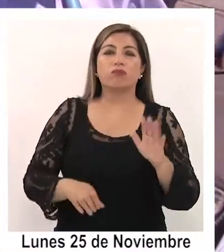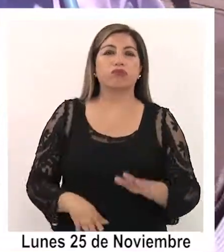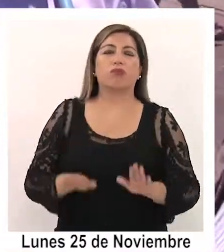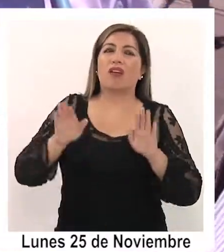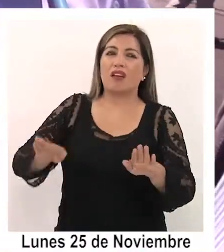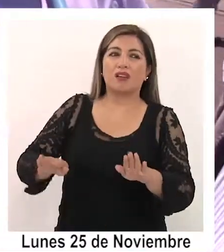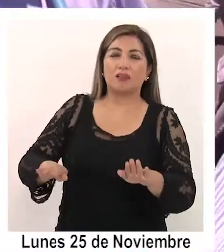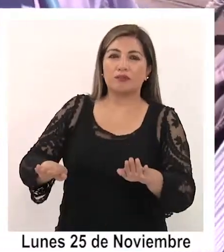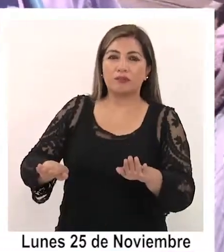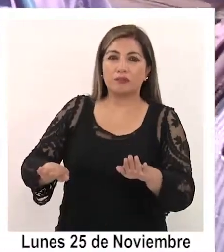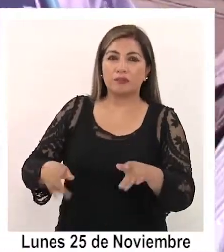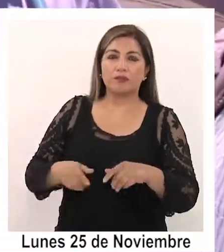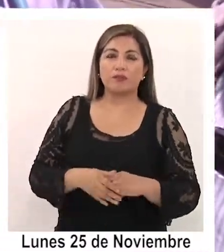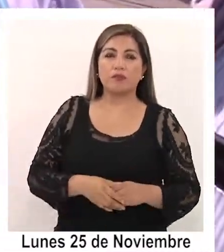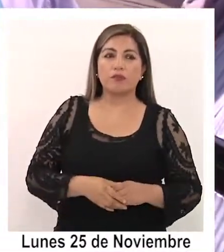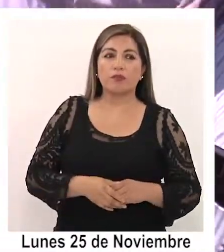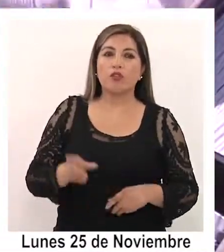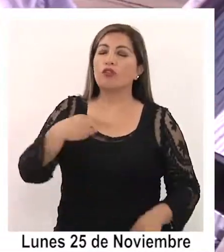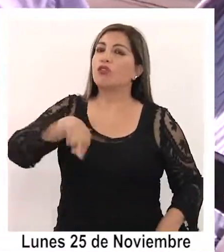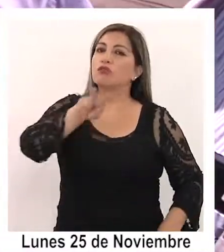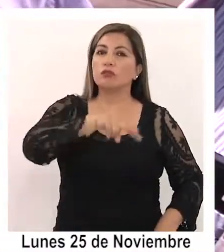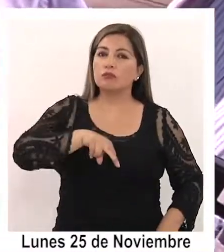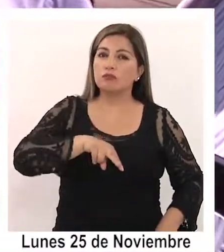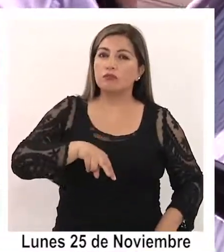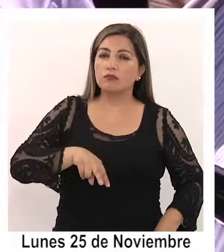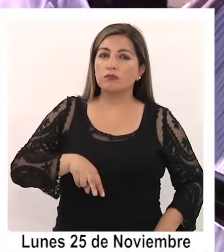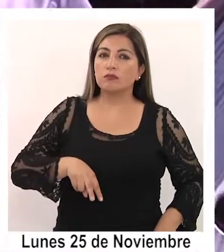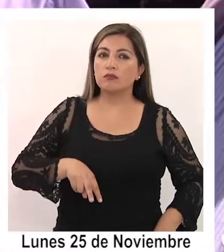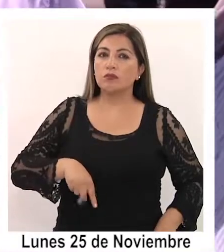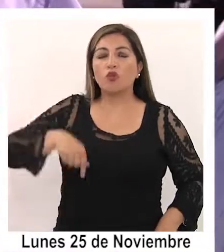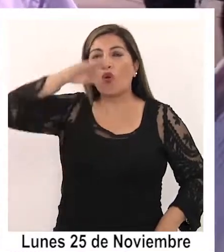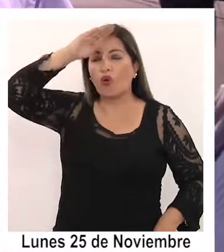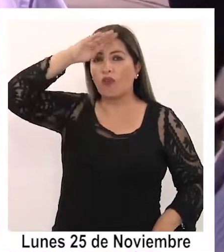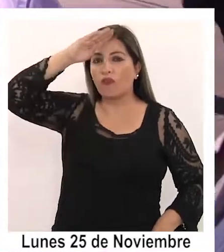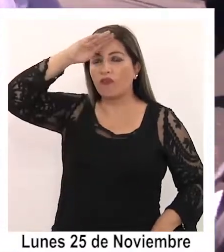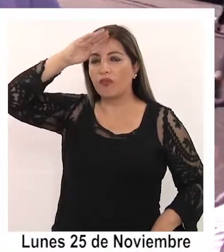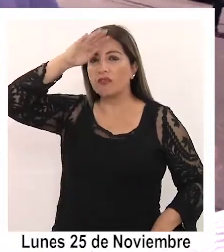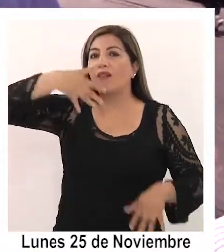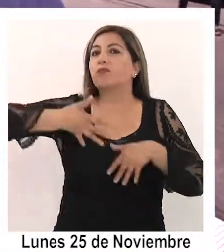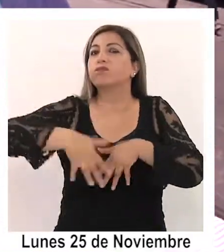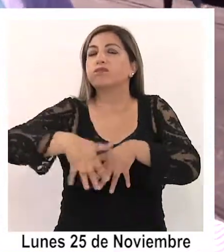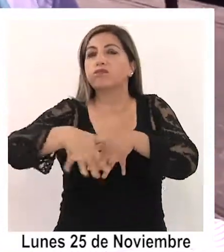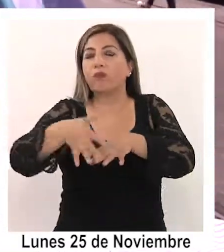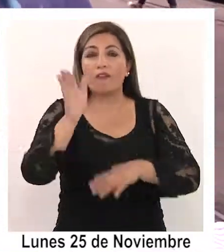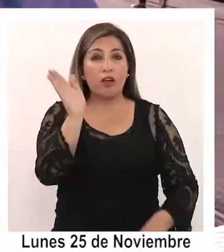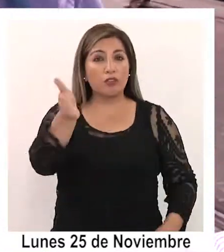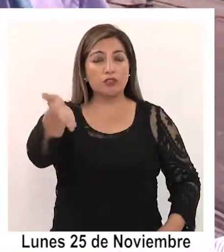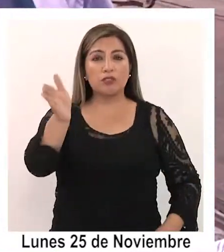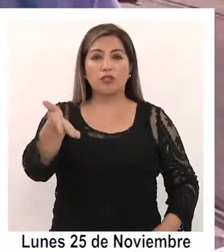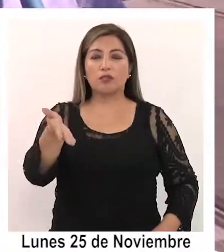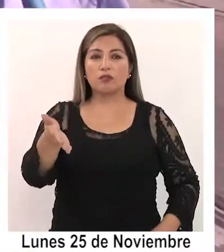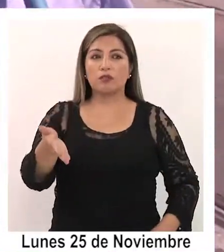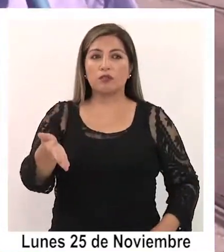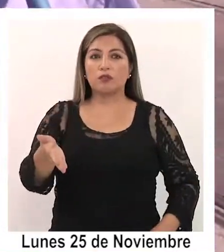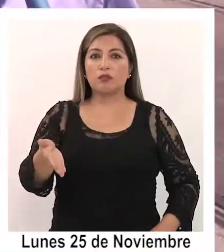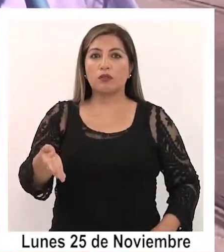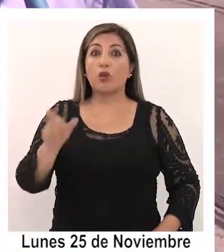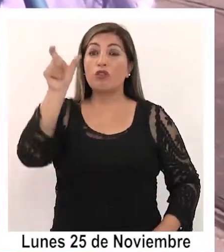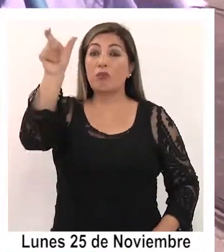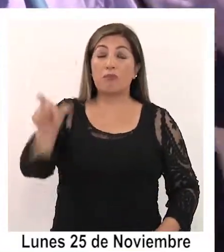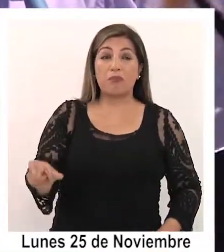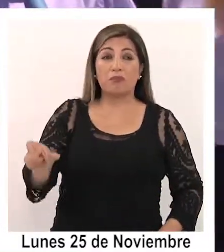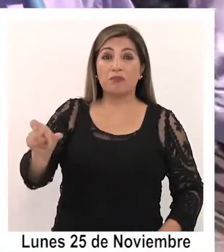calles. En ese sentido estamos todos confiados de que vamos a salir a la calle, vamos a seguir hasta cuando se escuche al